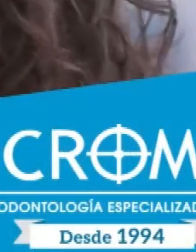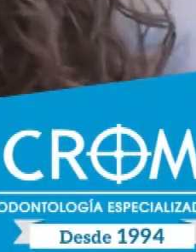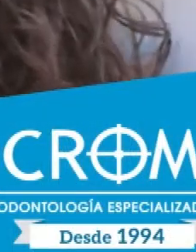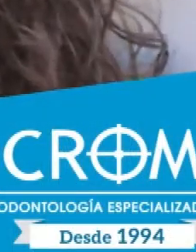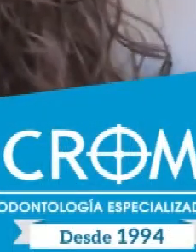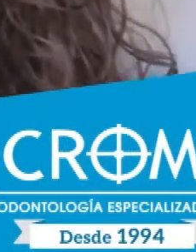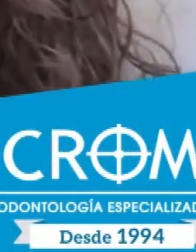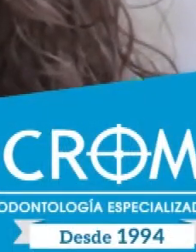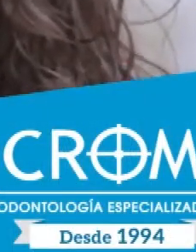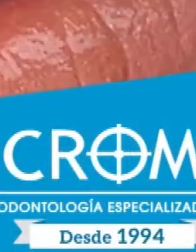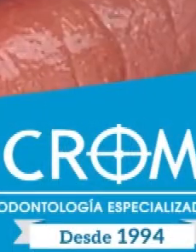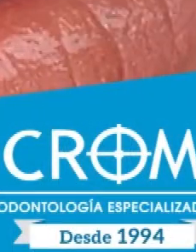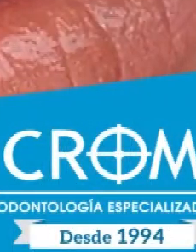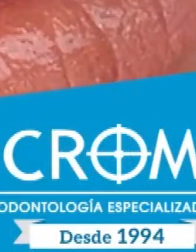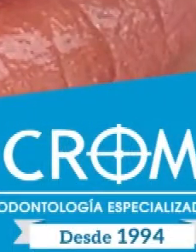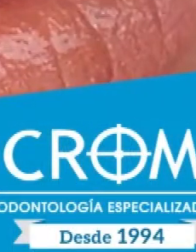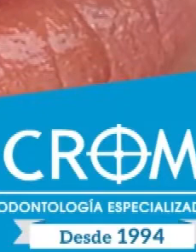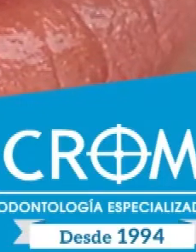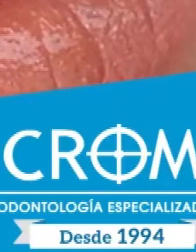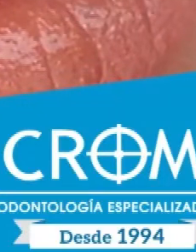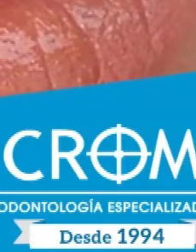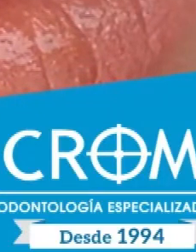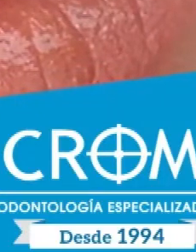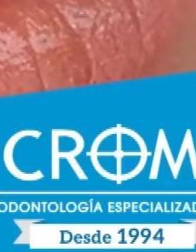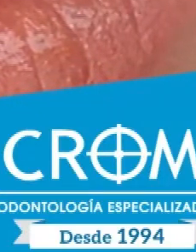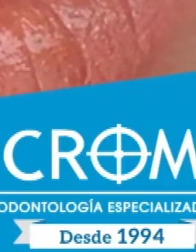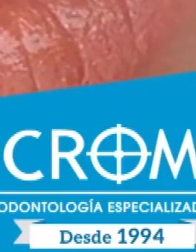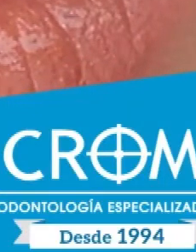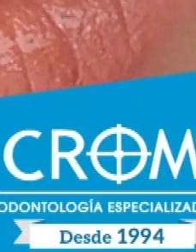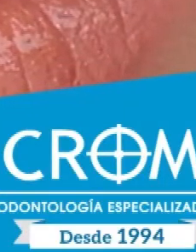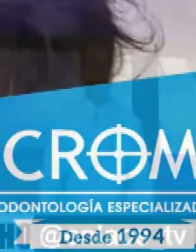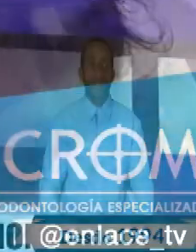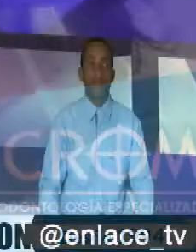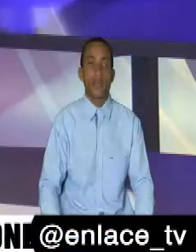resultados. Sonría sin miedo. Chrome es odontología especializada.